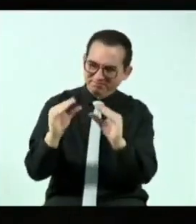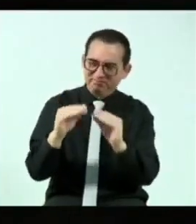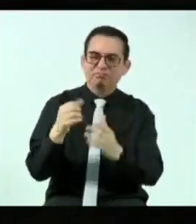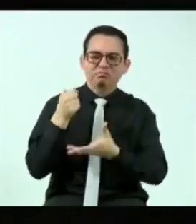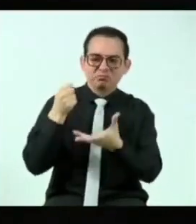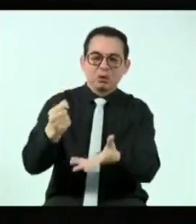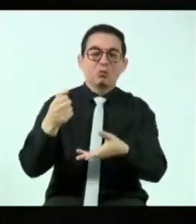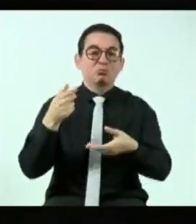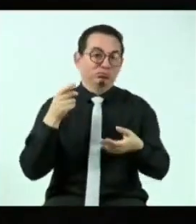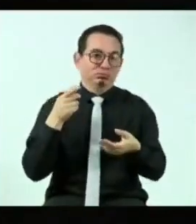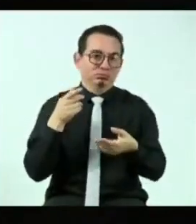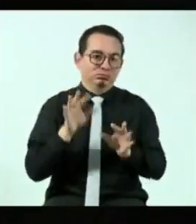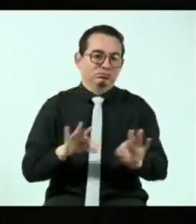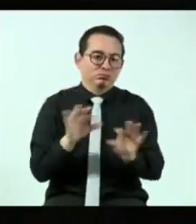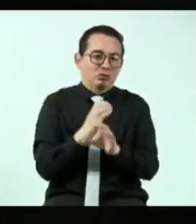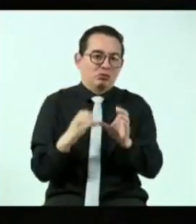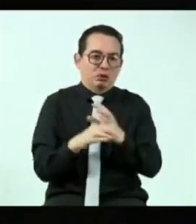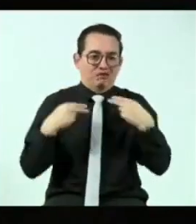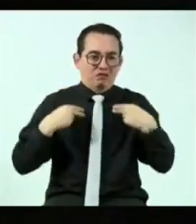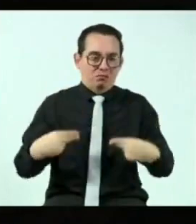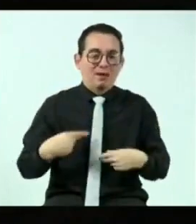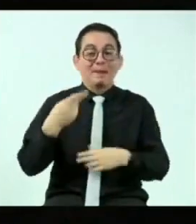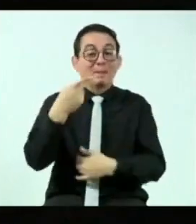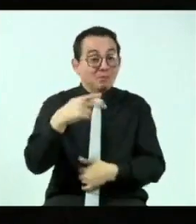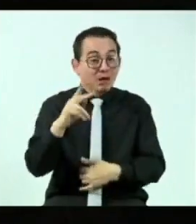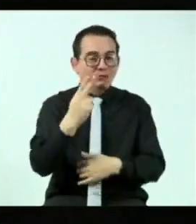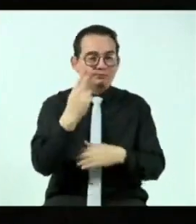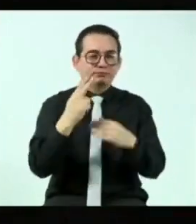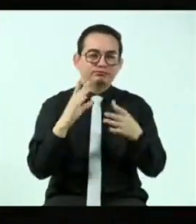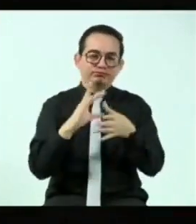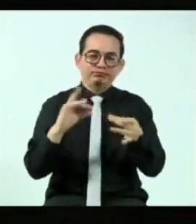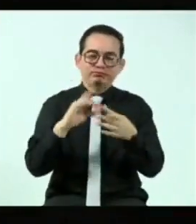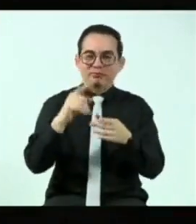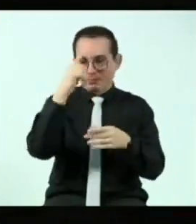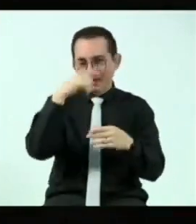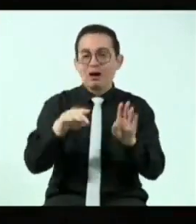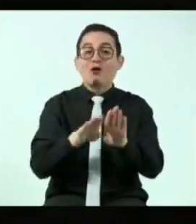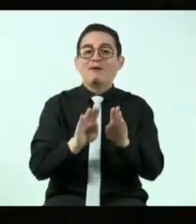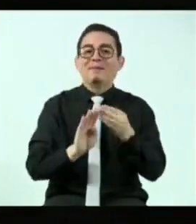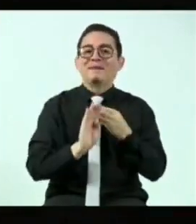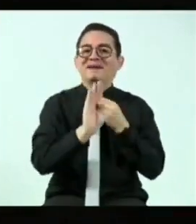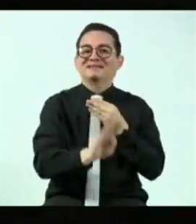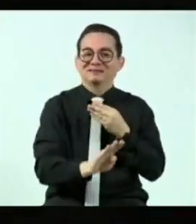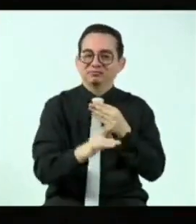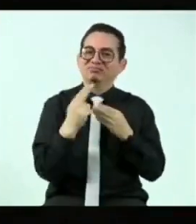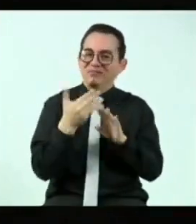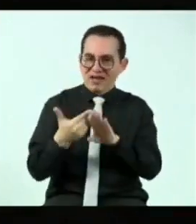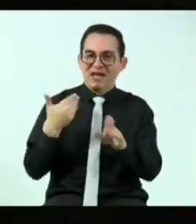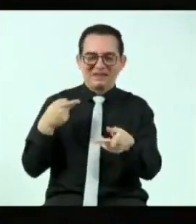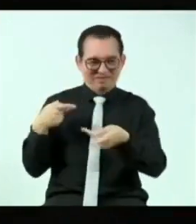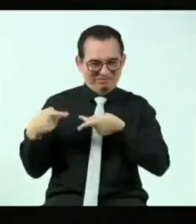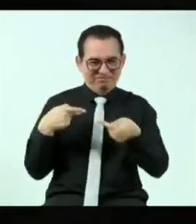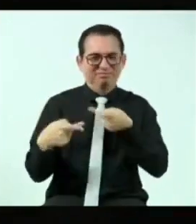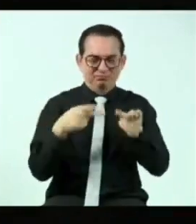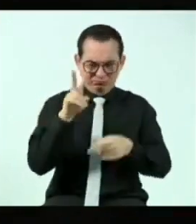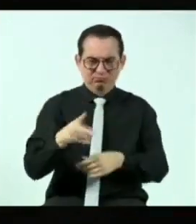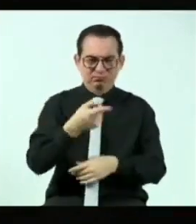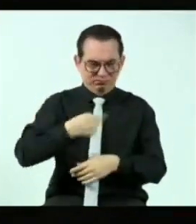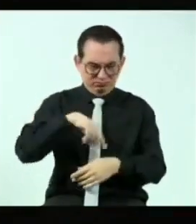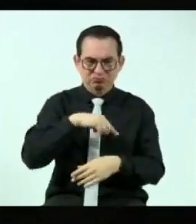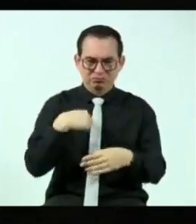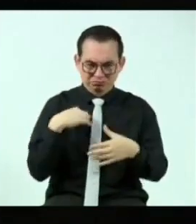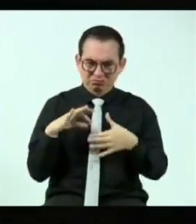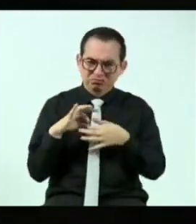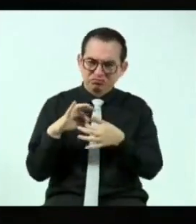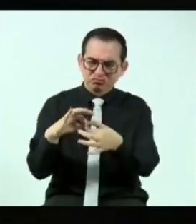tiene que ver también con un modelo de prevención del delito nosotros vamos a trabajar en conjunto con